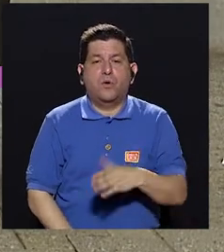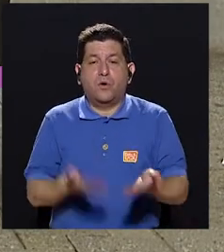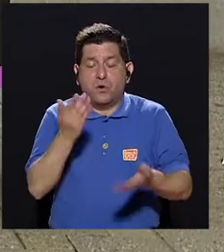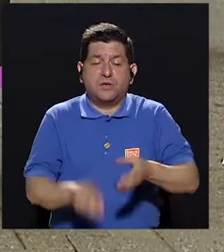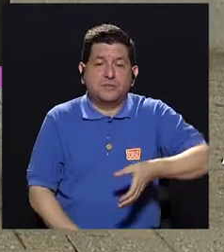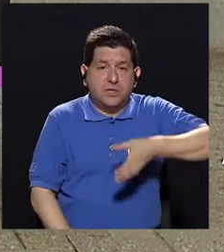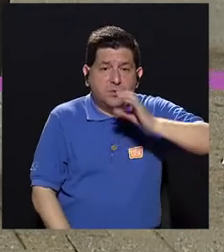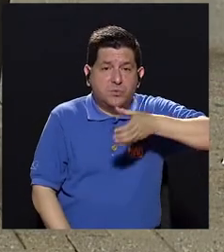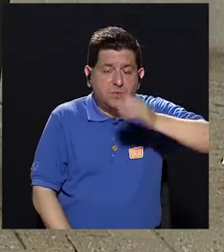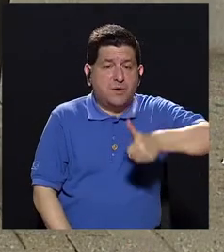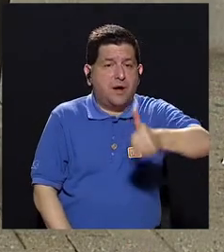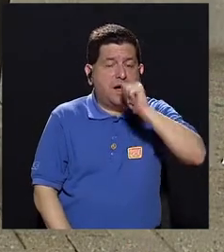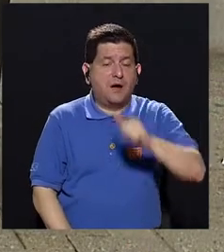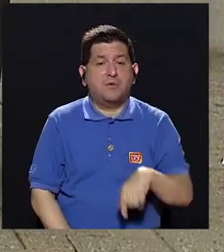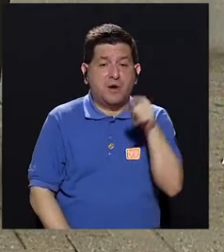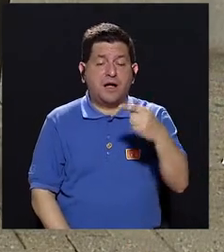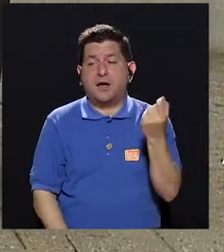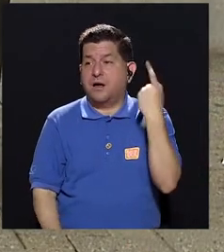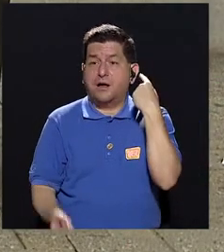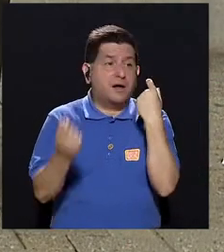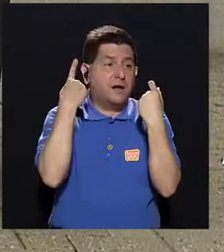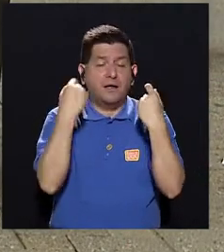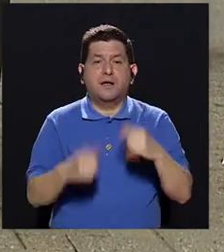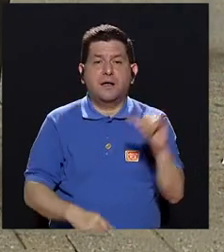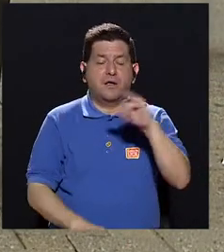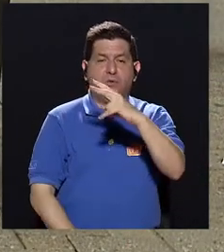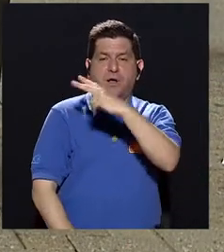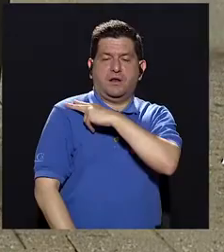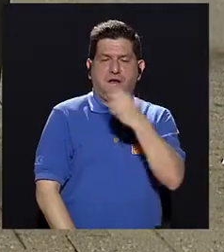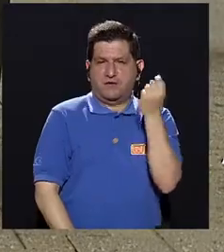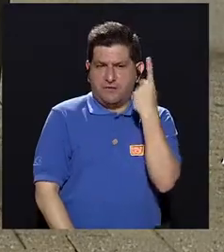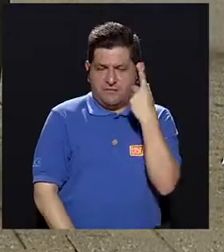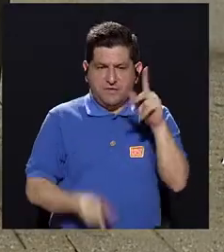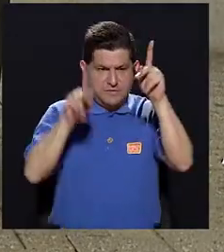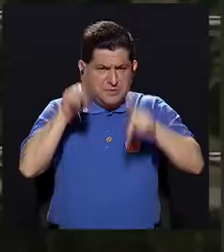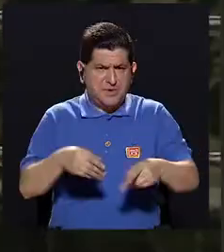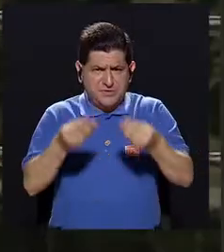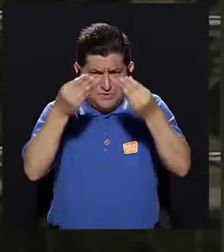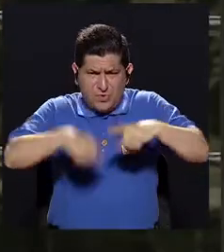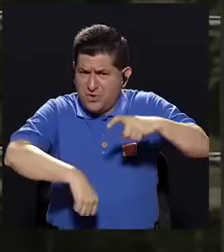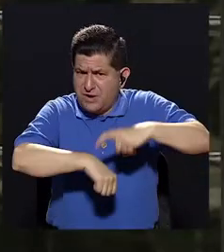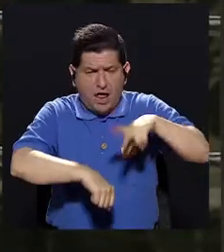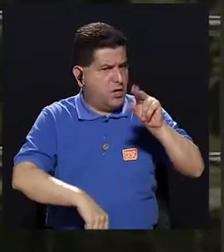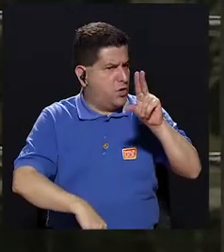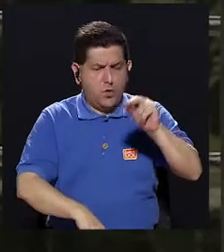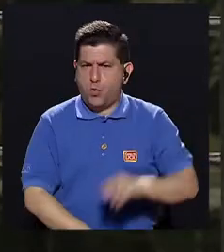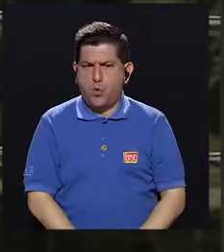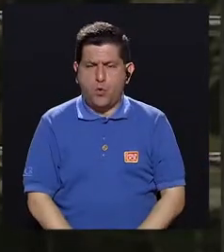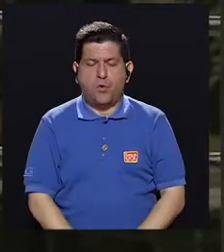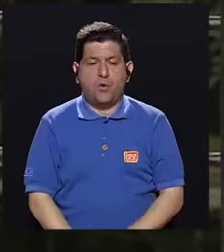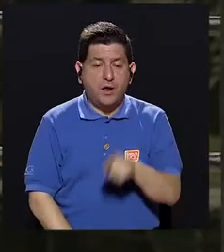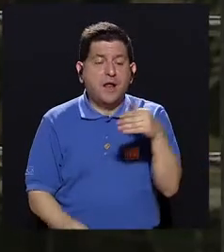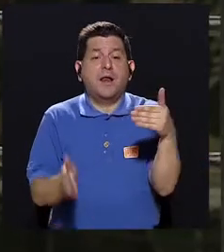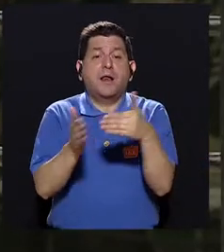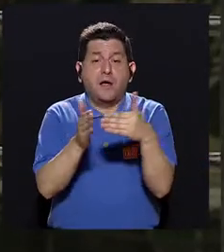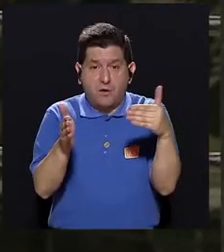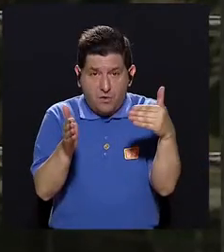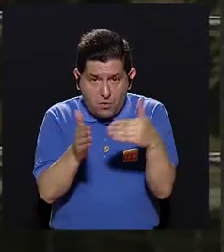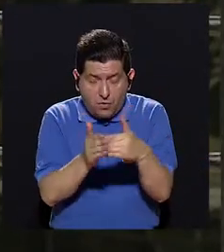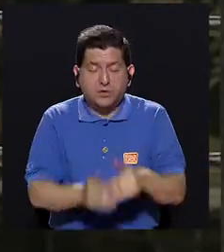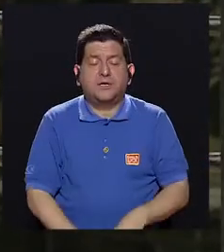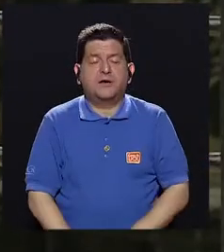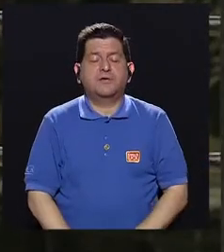o algo, haga algo para distraerse un poquito y que también las jefaturas entiendan que no es que la persona está perdiendo su tiempo, sino es que también está volviendo a agarrar un